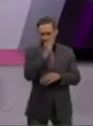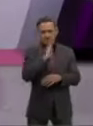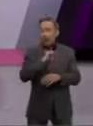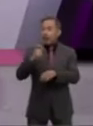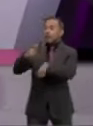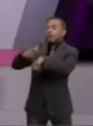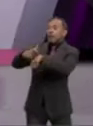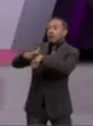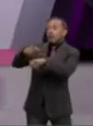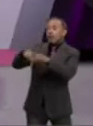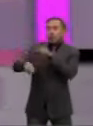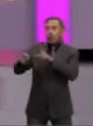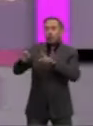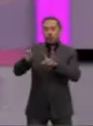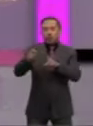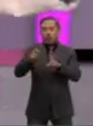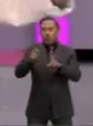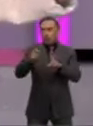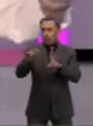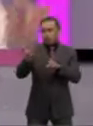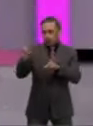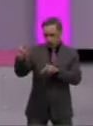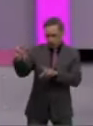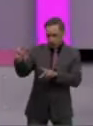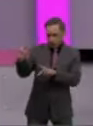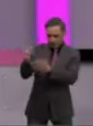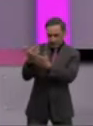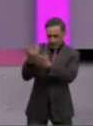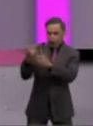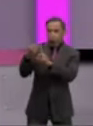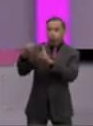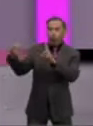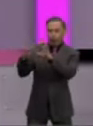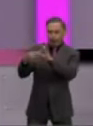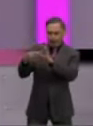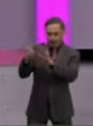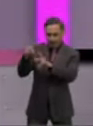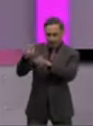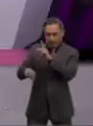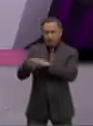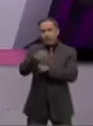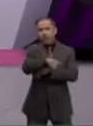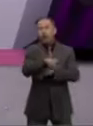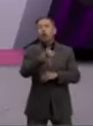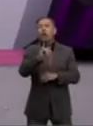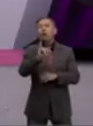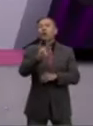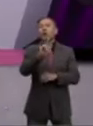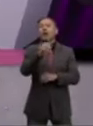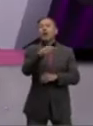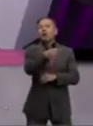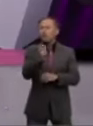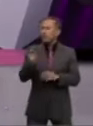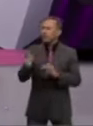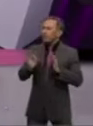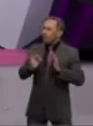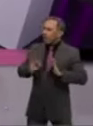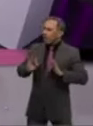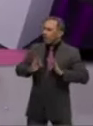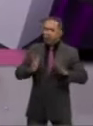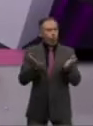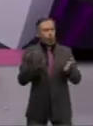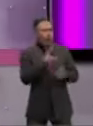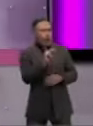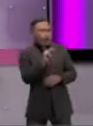entiendo por tiempo. Qué Peña Nieto ahorita no lo ha metido continúa. A la cárcel. Sí. Ahorita continúa, claro. Pidió la palabra Julián. Tranquilo, Gilberto, estamos no, en así un somos.